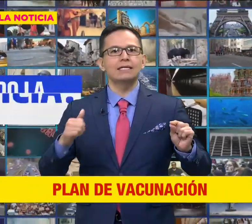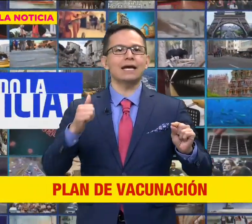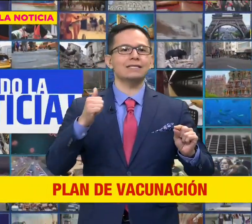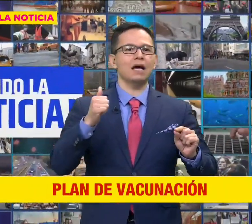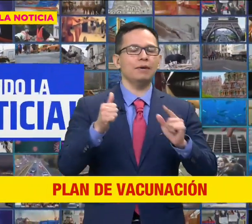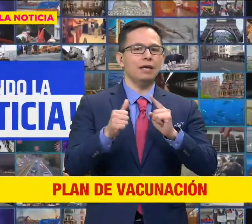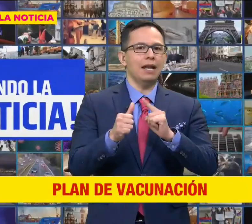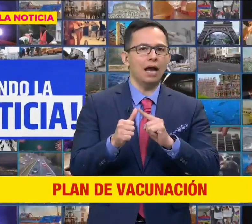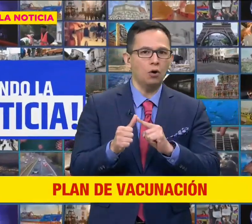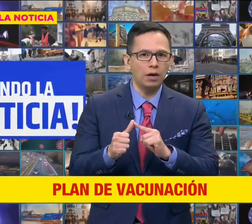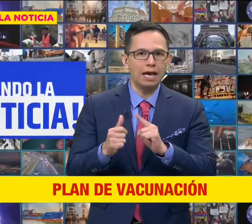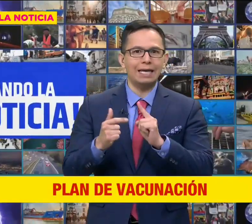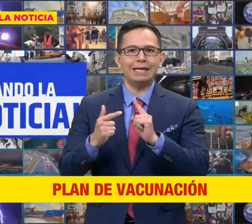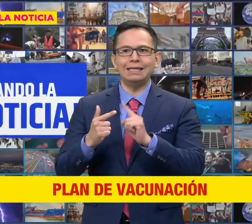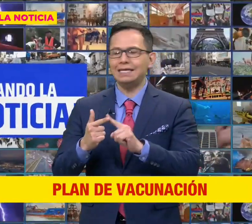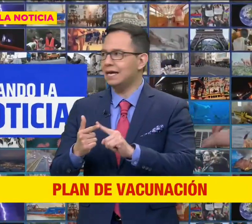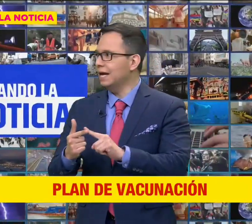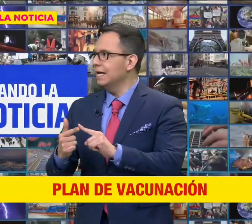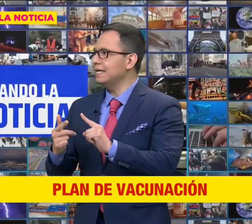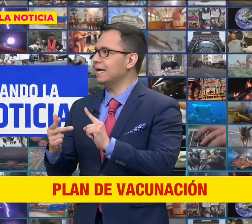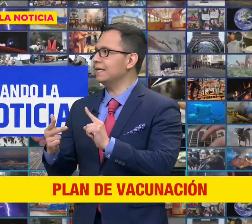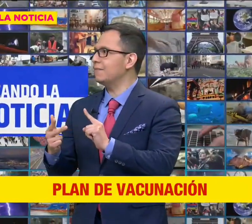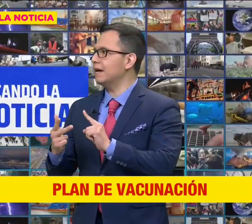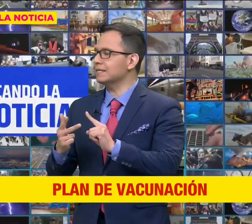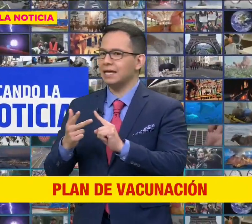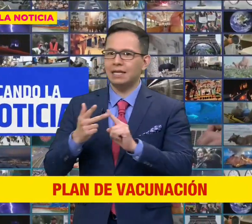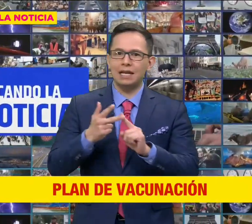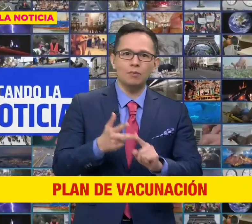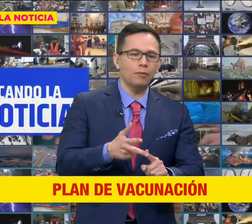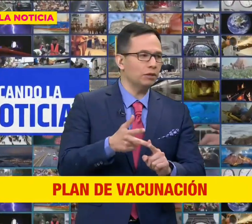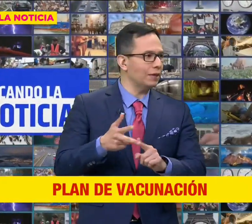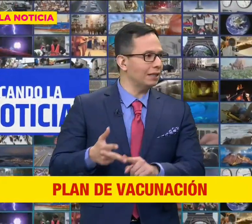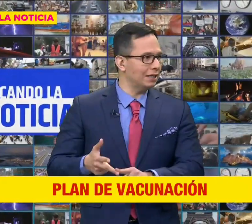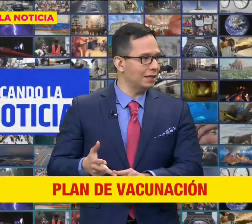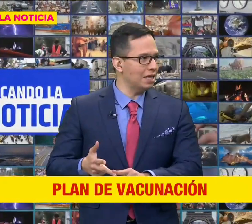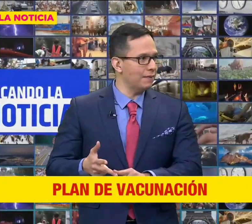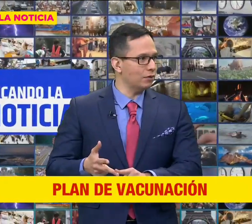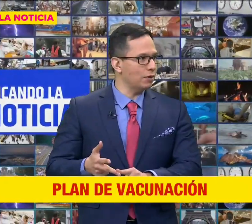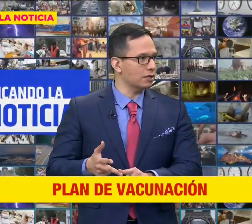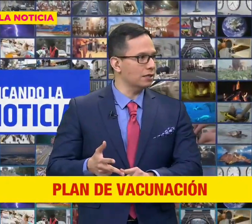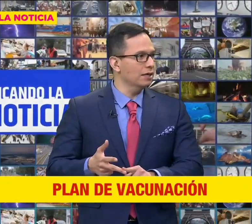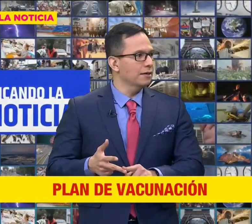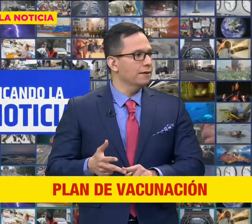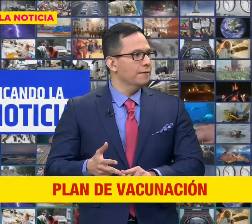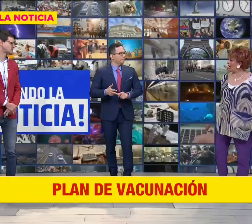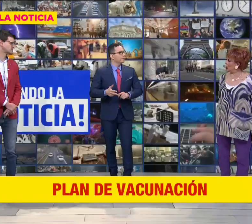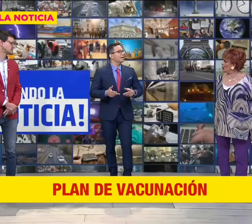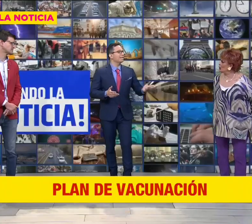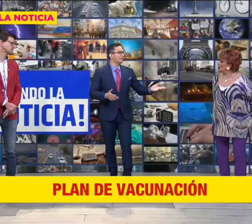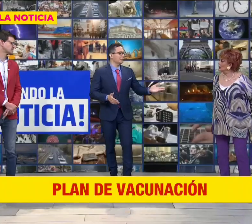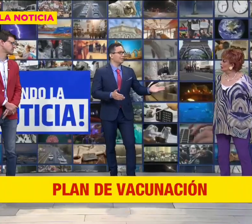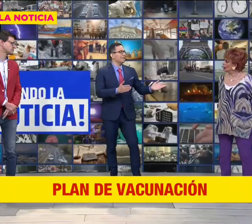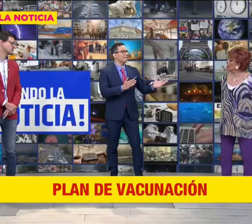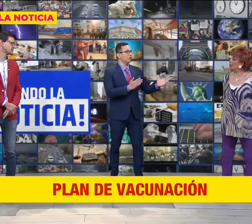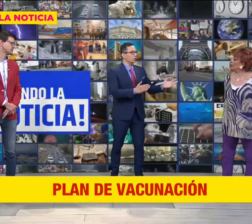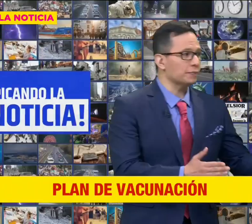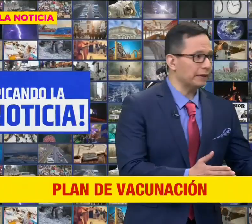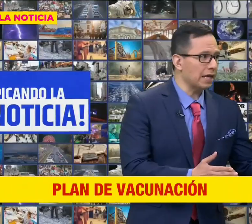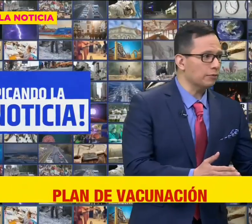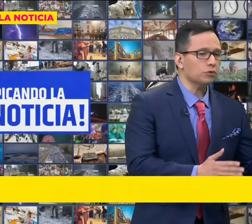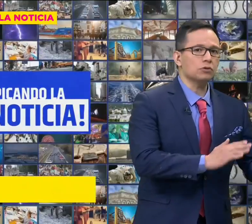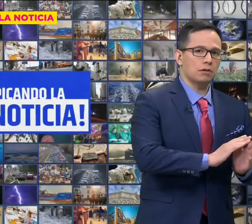liga ya sabe la hora, el día y además en el momento en que tiene que ir a vacunarse. Te dan un horario. Exactamente, y